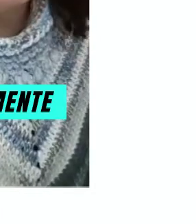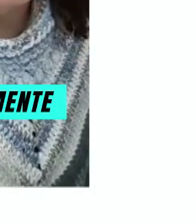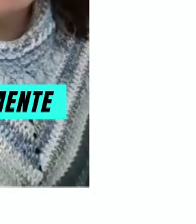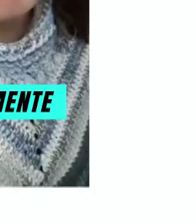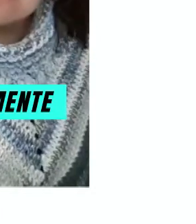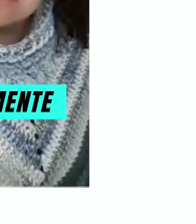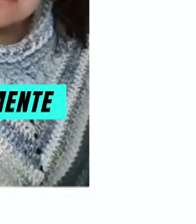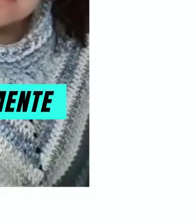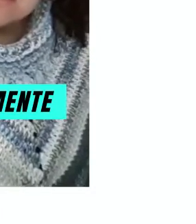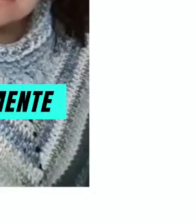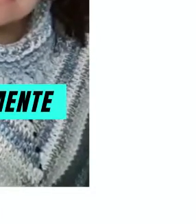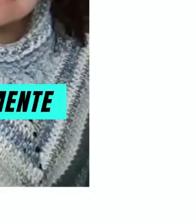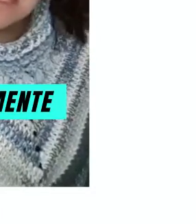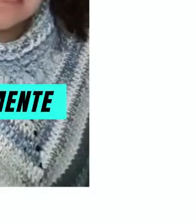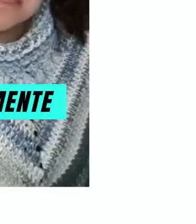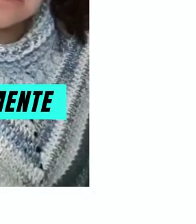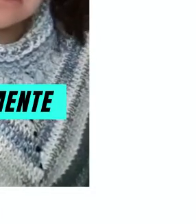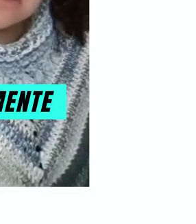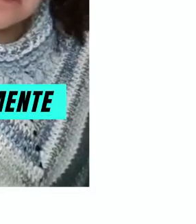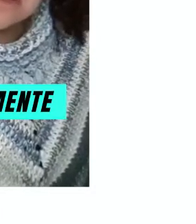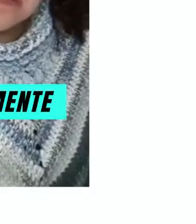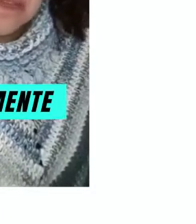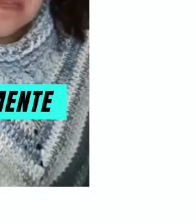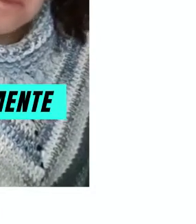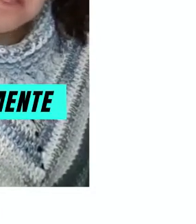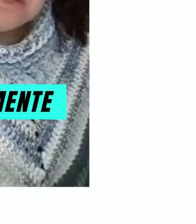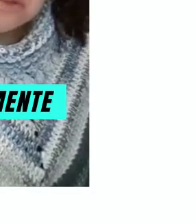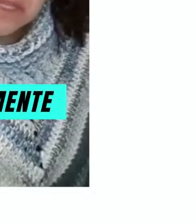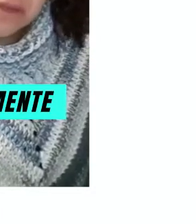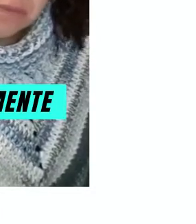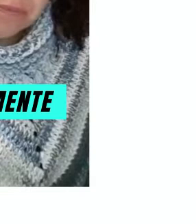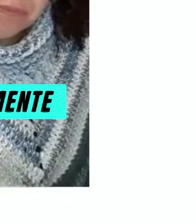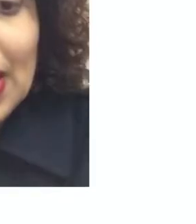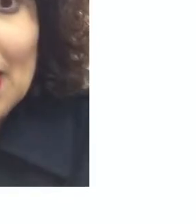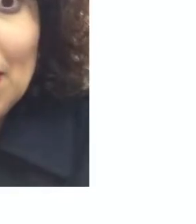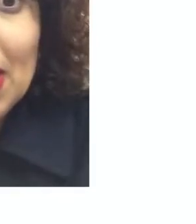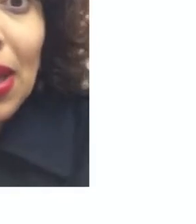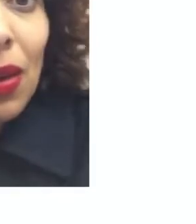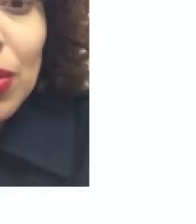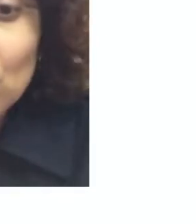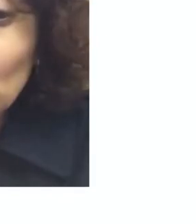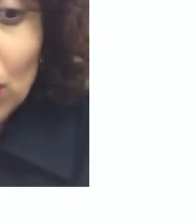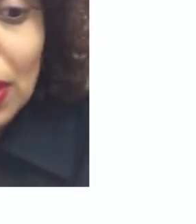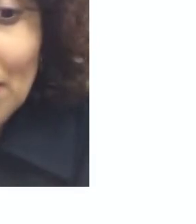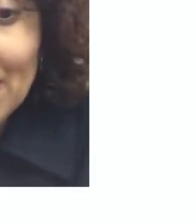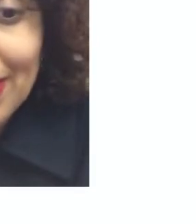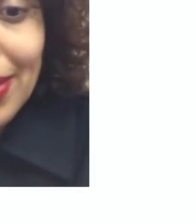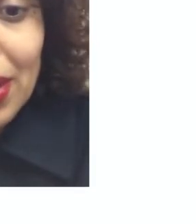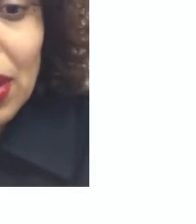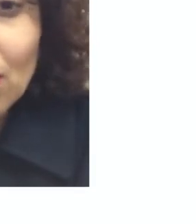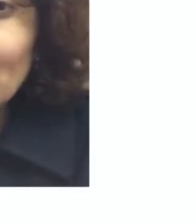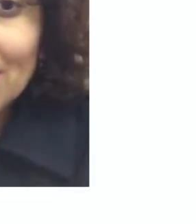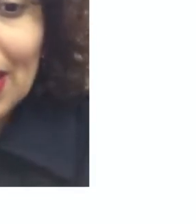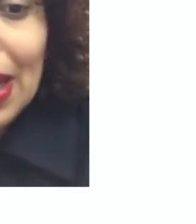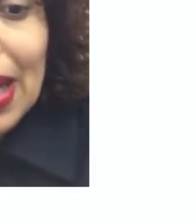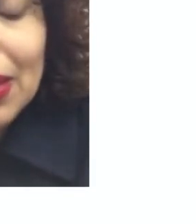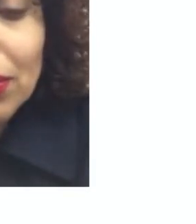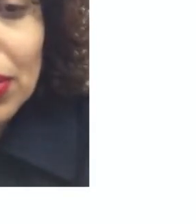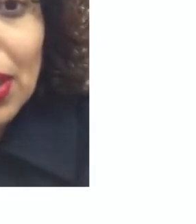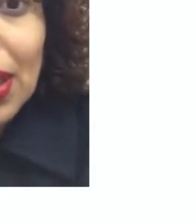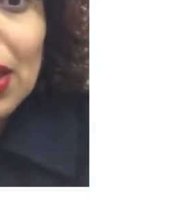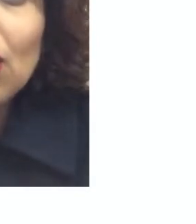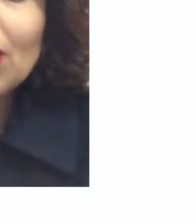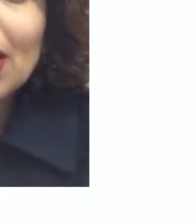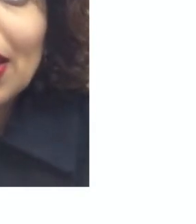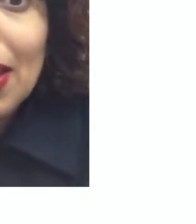de hablar mi lengua, mi acento y mi historia. y me niego absolutamente a ser de los que se